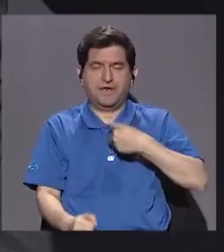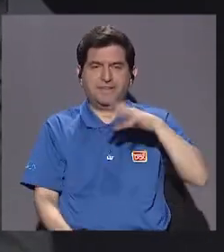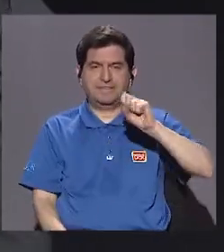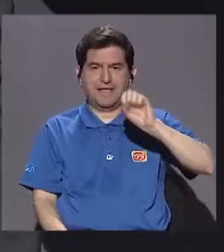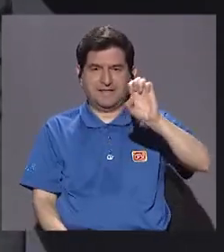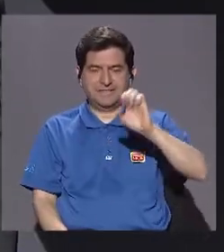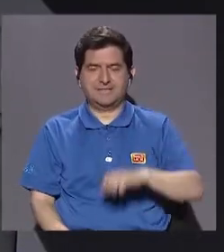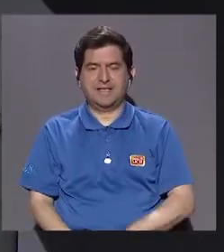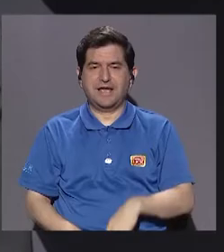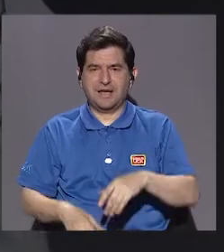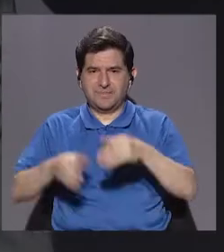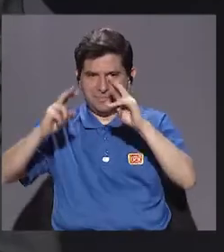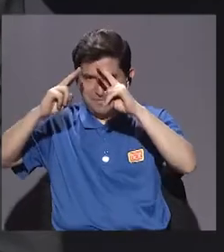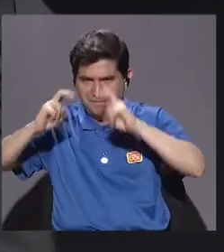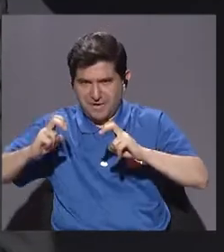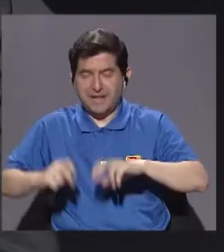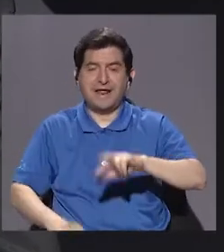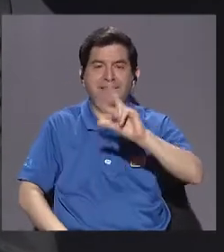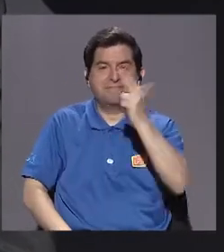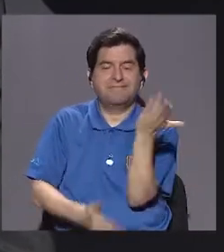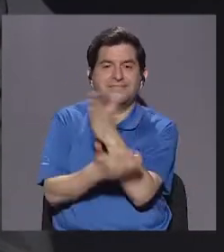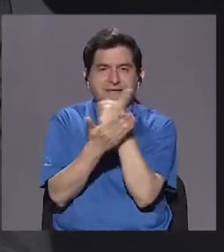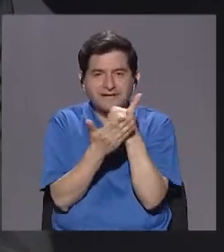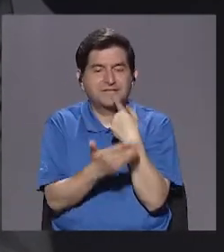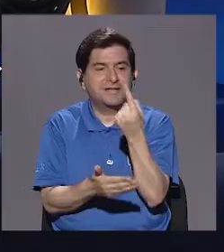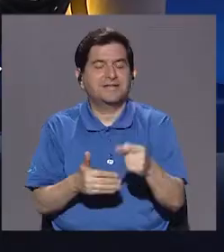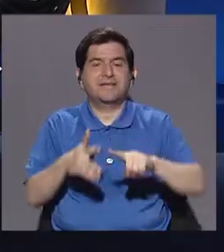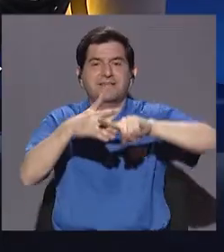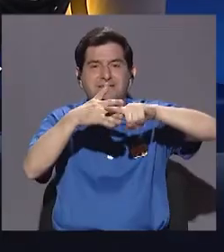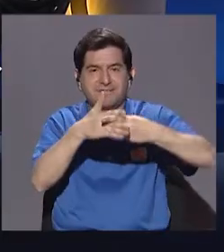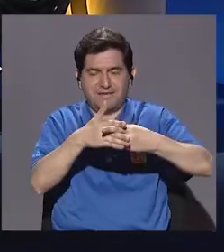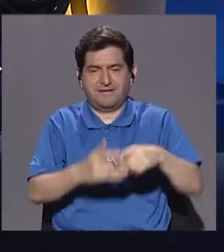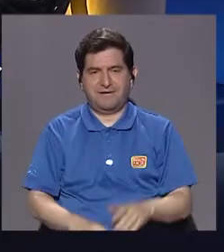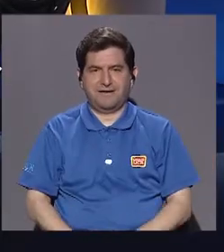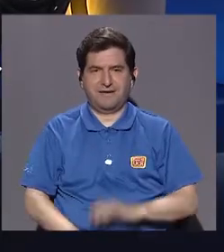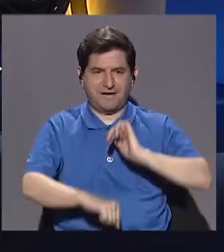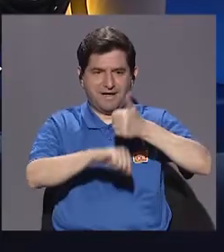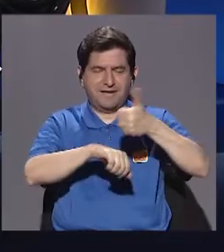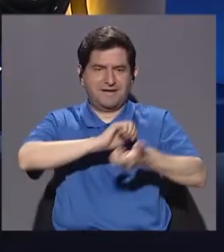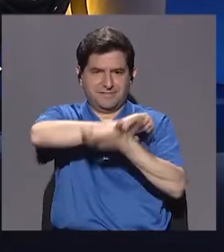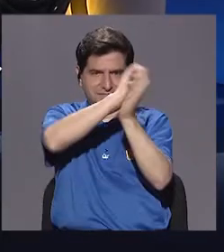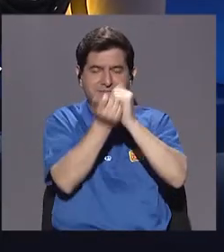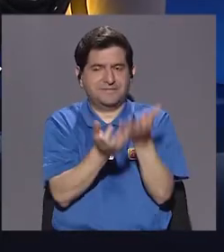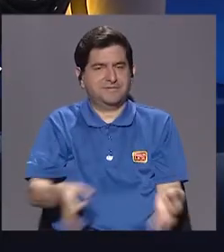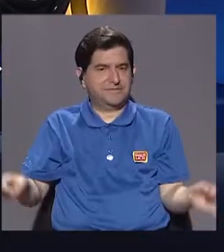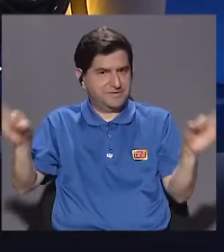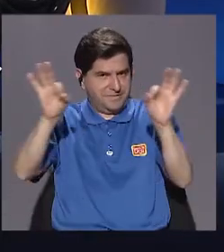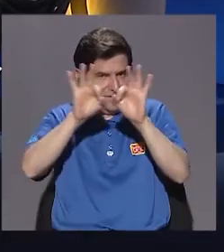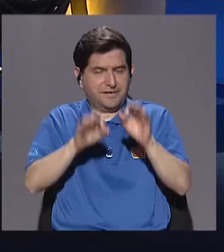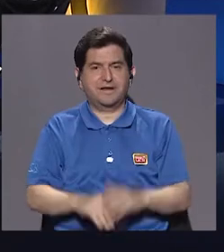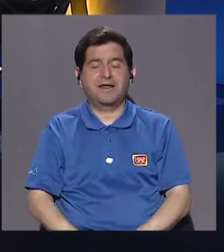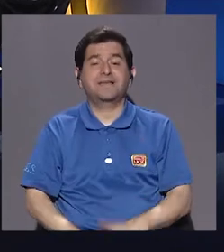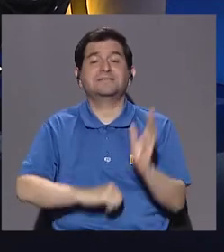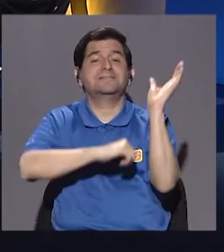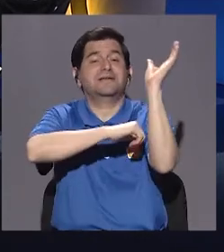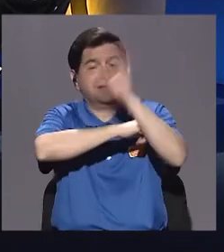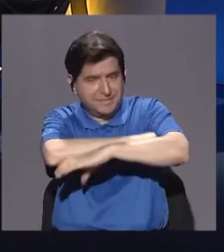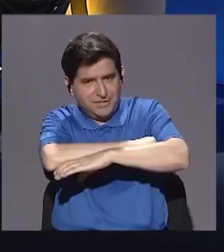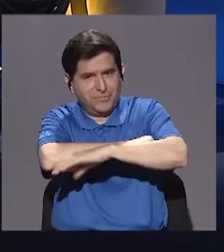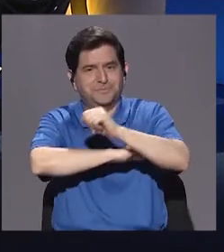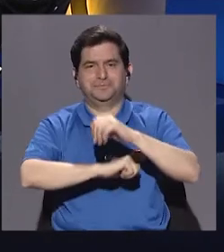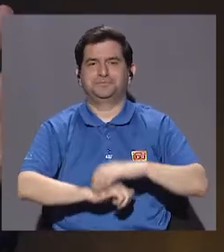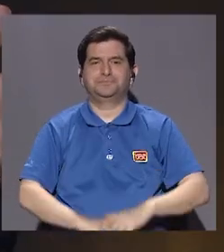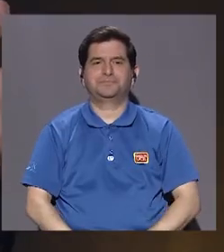fiscalizar y la tercera pata es el banco que decía yo al inicio de cuando se crea esta reforma que es importante en la sanción bueno entonces